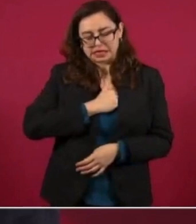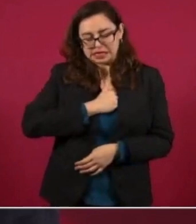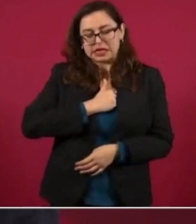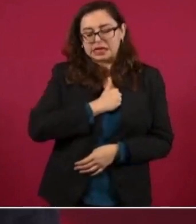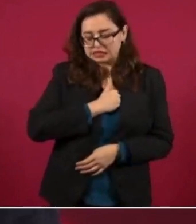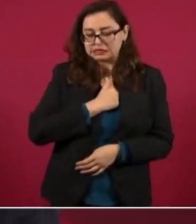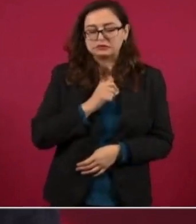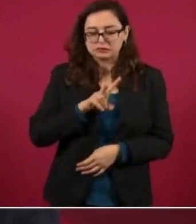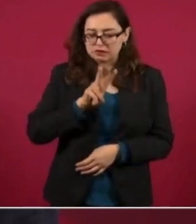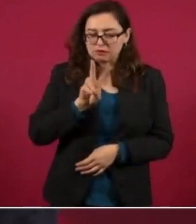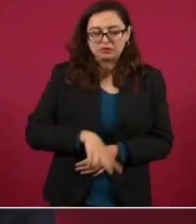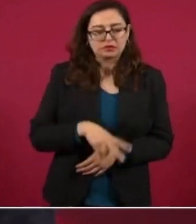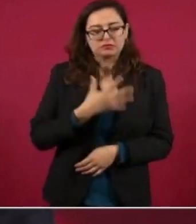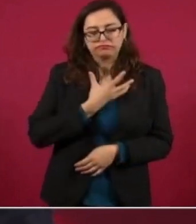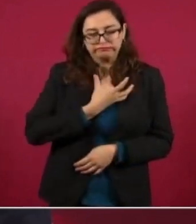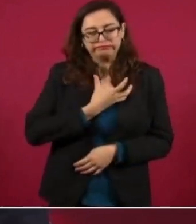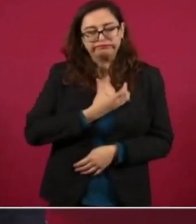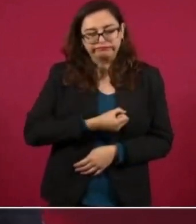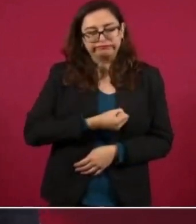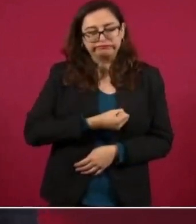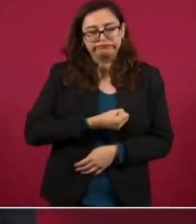pero